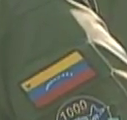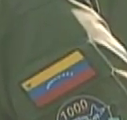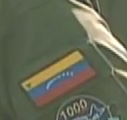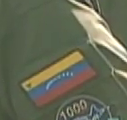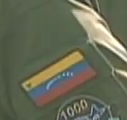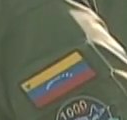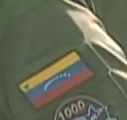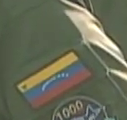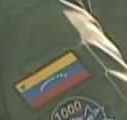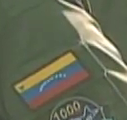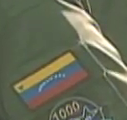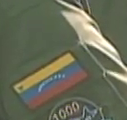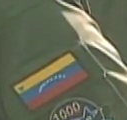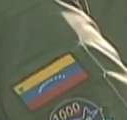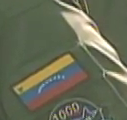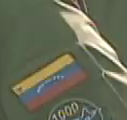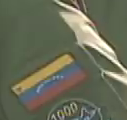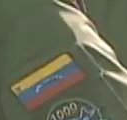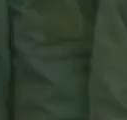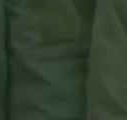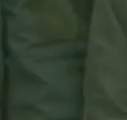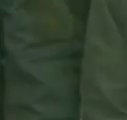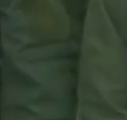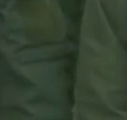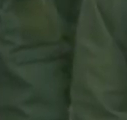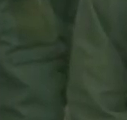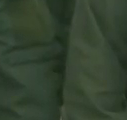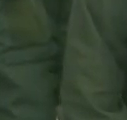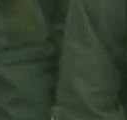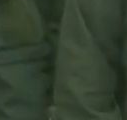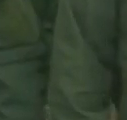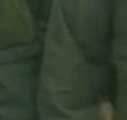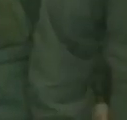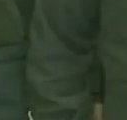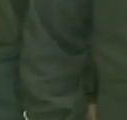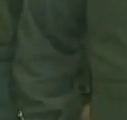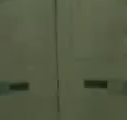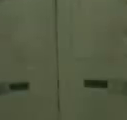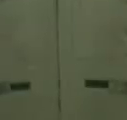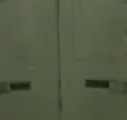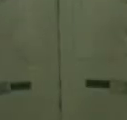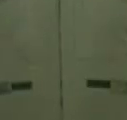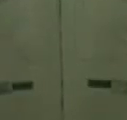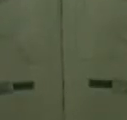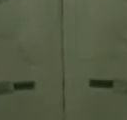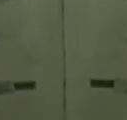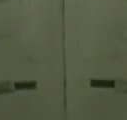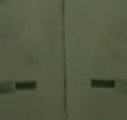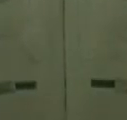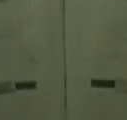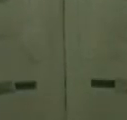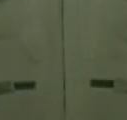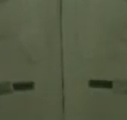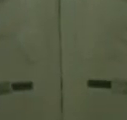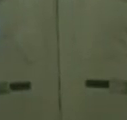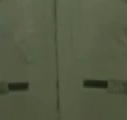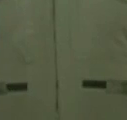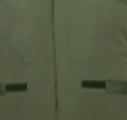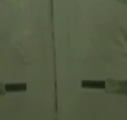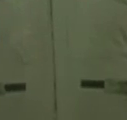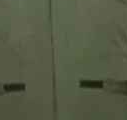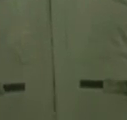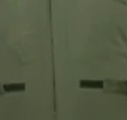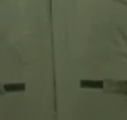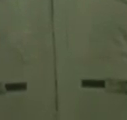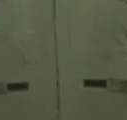Esequibo. Nace en el Esequibo. De Ale. Traidores nunca. Quiero rendir homenaje